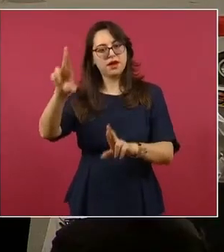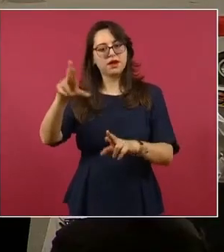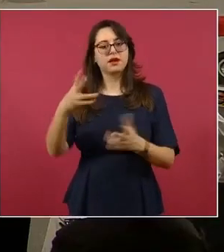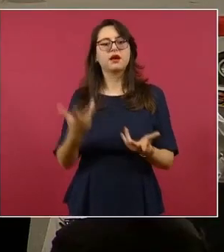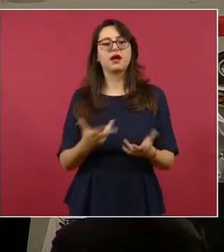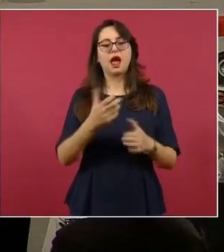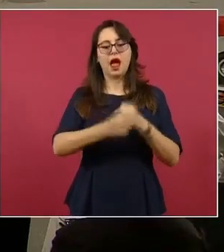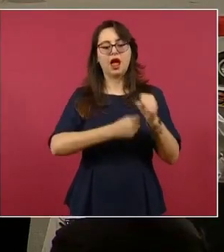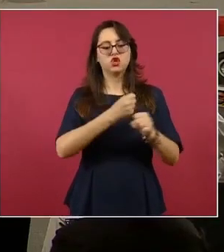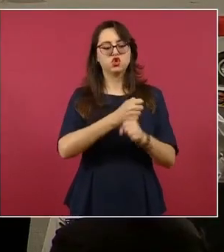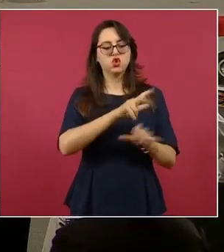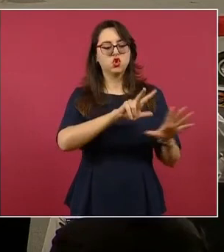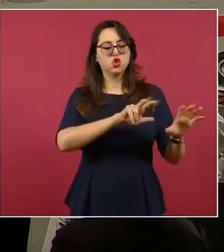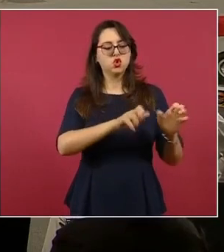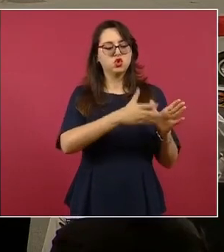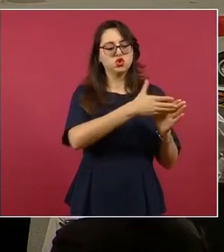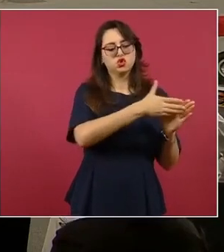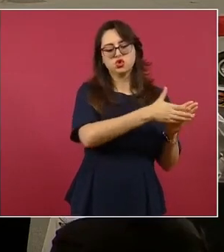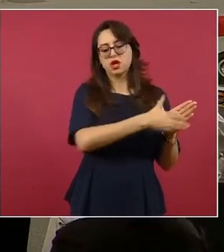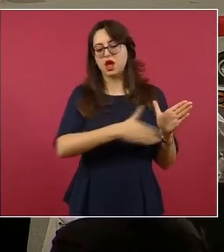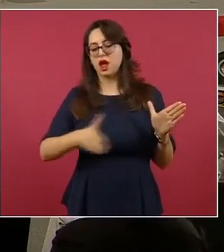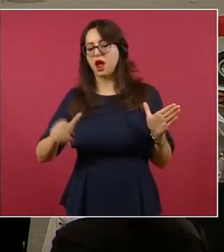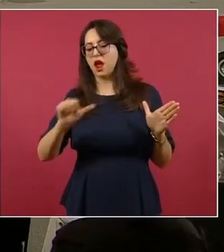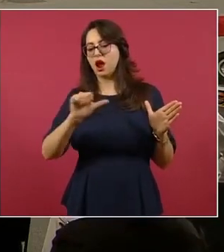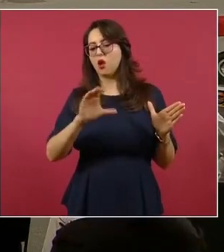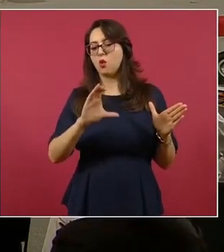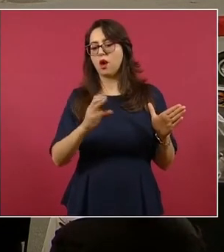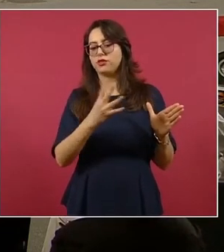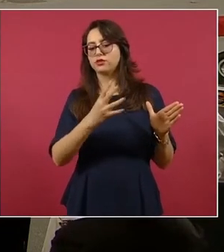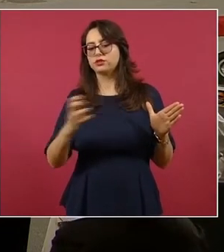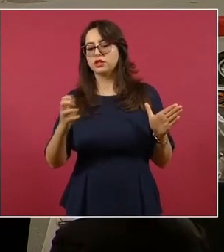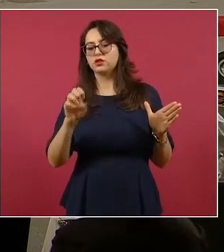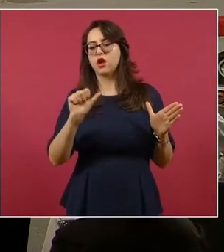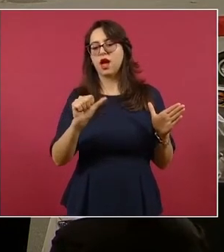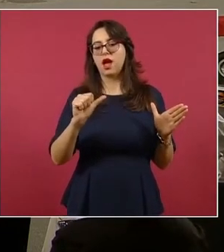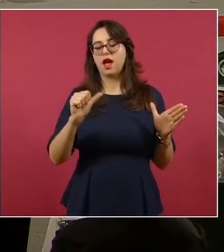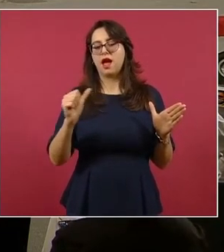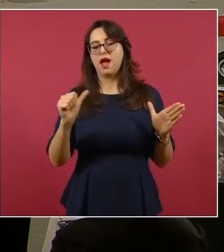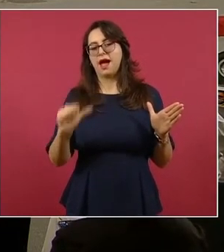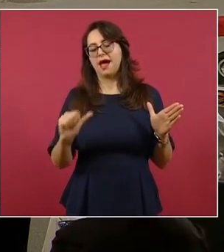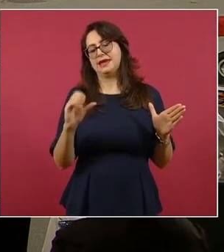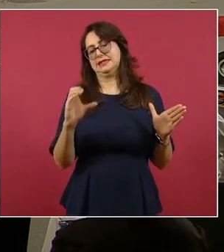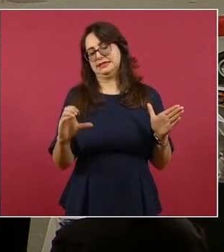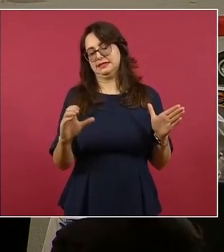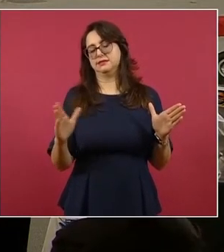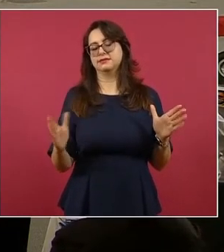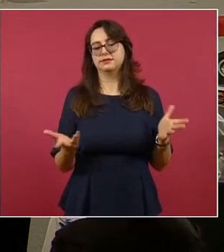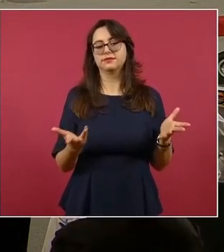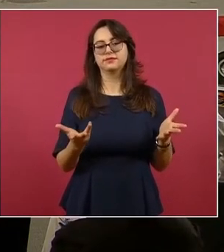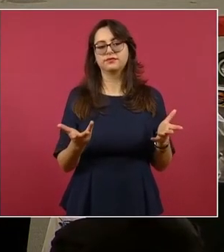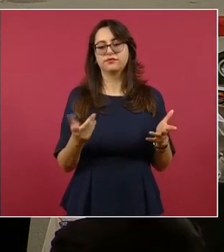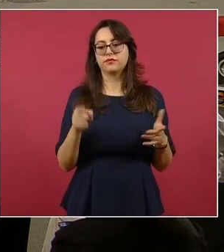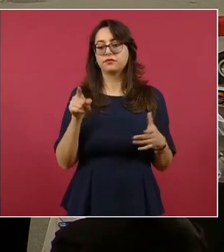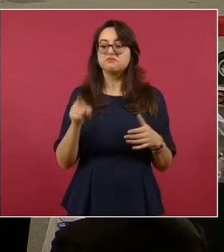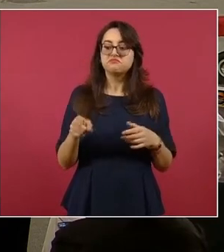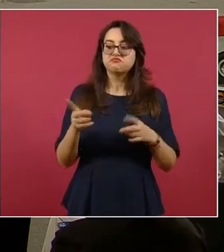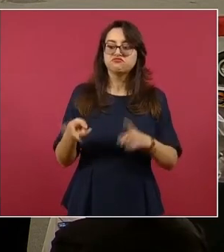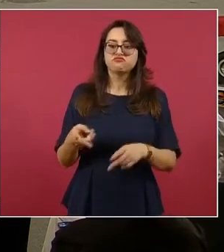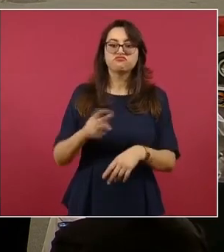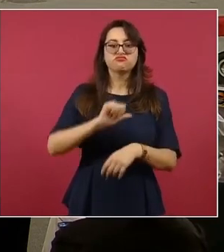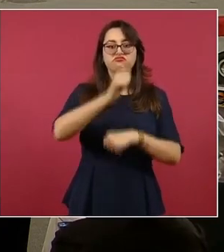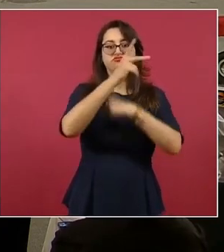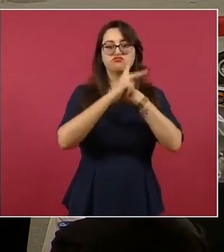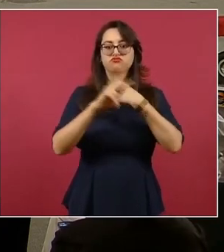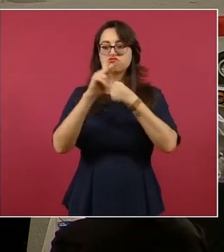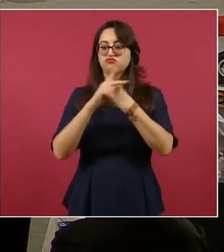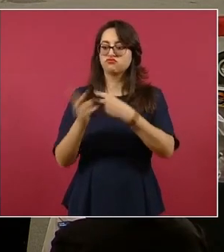800 al año 400 antes de Cristo. Se desconoce cuándo salió del país, pero gracias